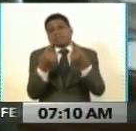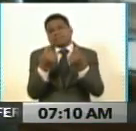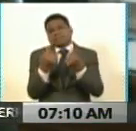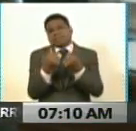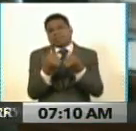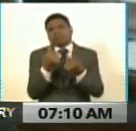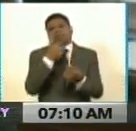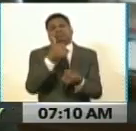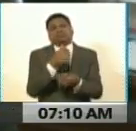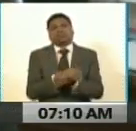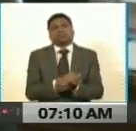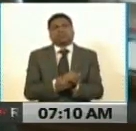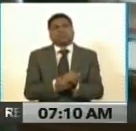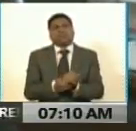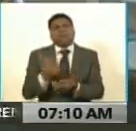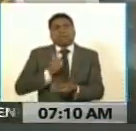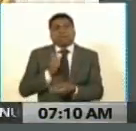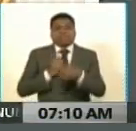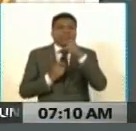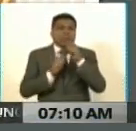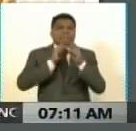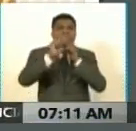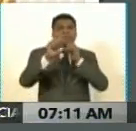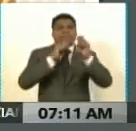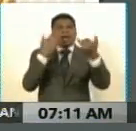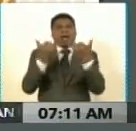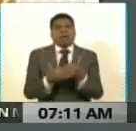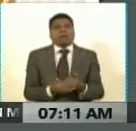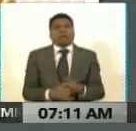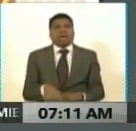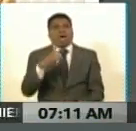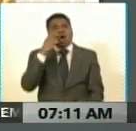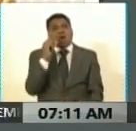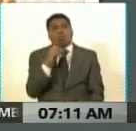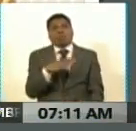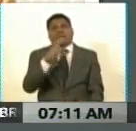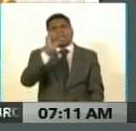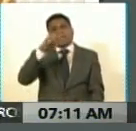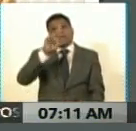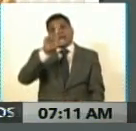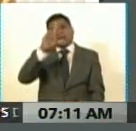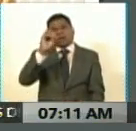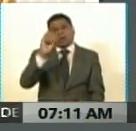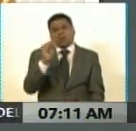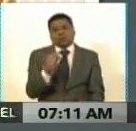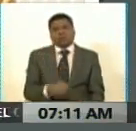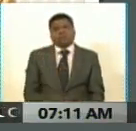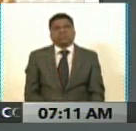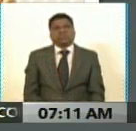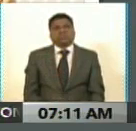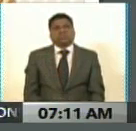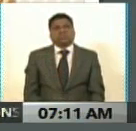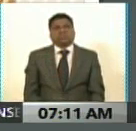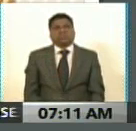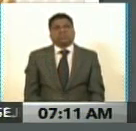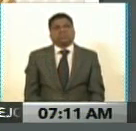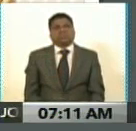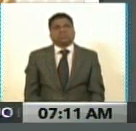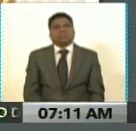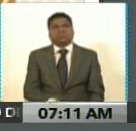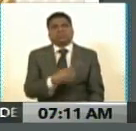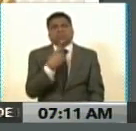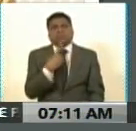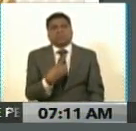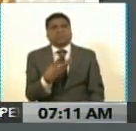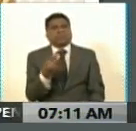aprovechando entrevista El Señor Carlos luna que es el presidente de la cámara de comercio de Cúcuta ha manifestado